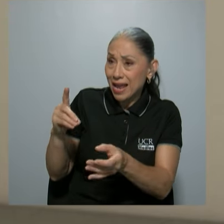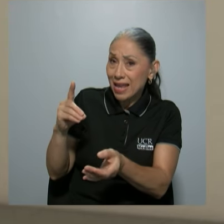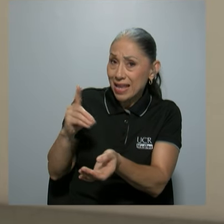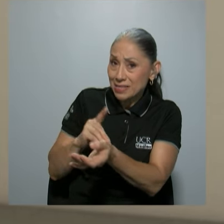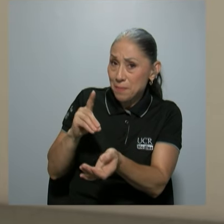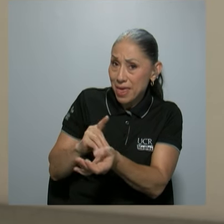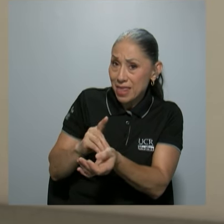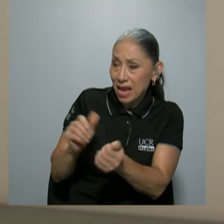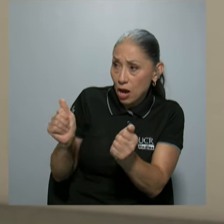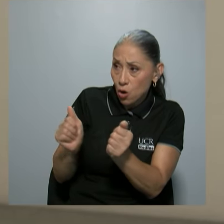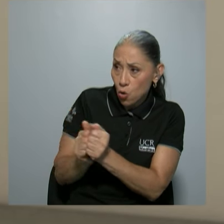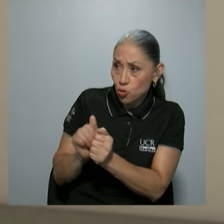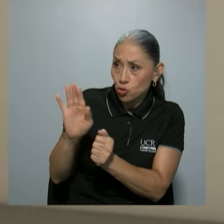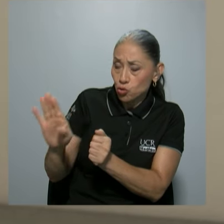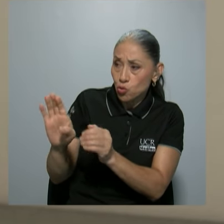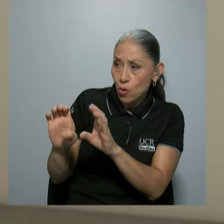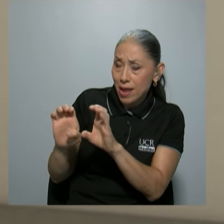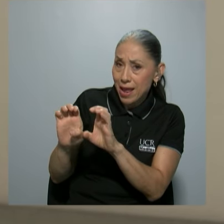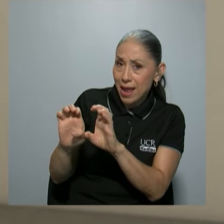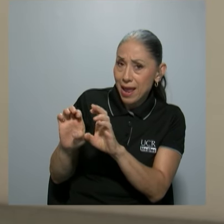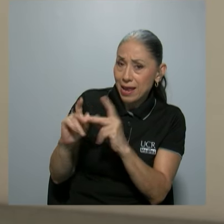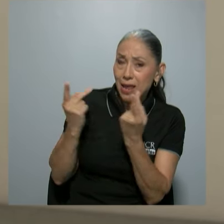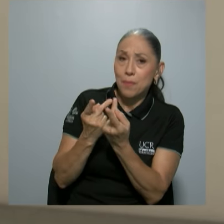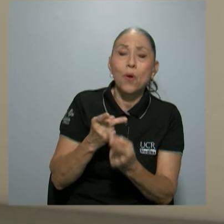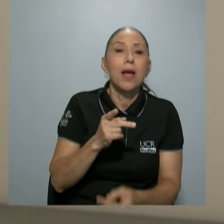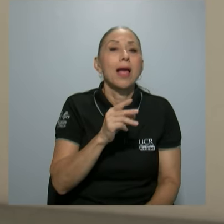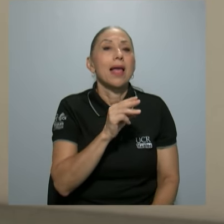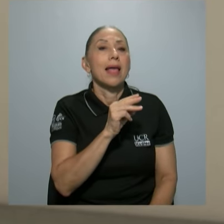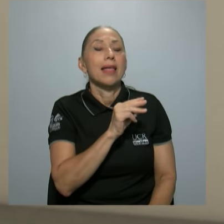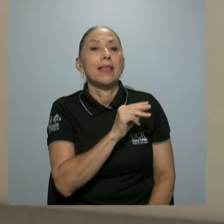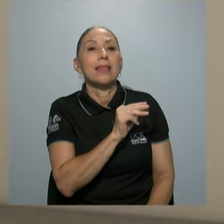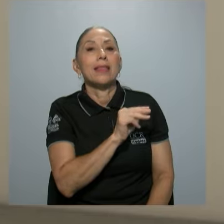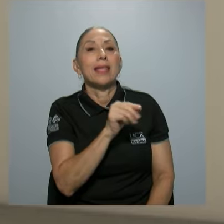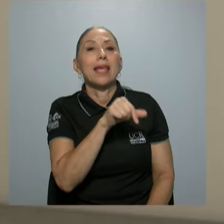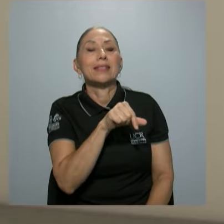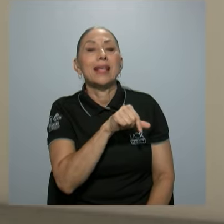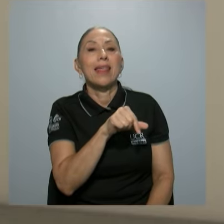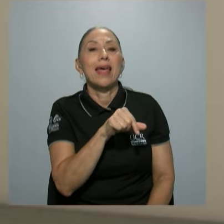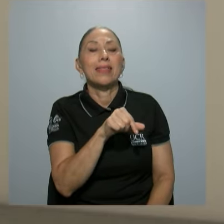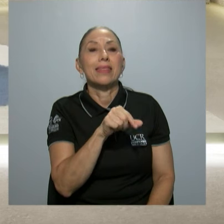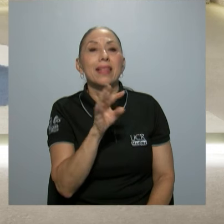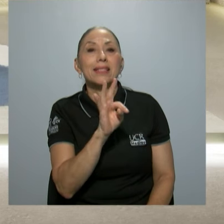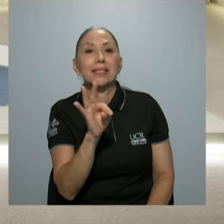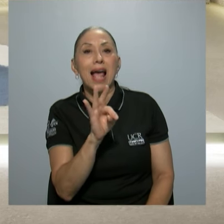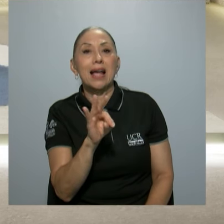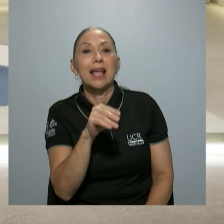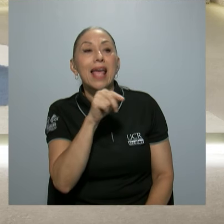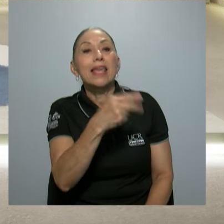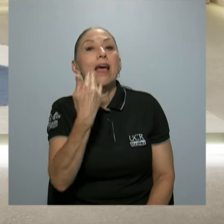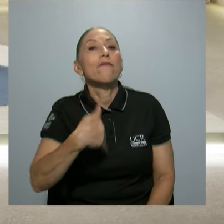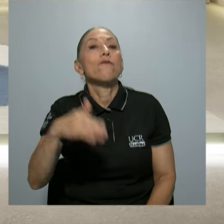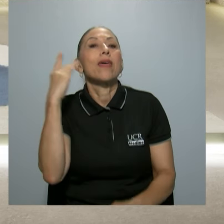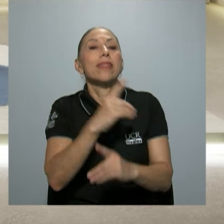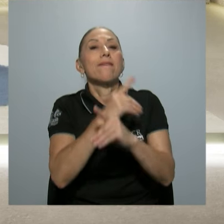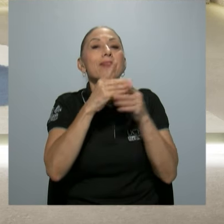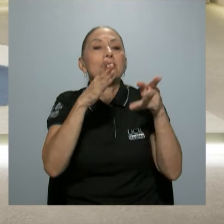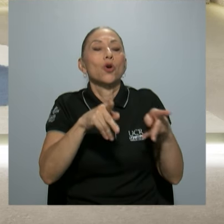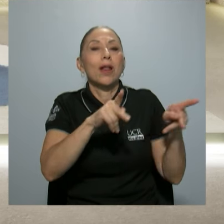grupo. ¿Cómo piensa? Lisbeth Quesada Tristán, ella ¿cómo fue piensa defensora abordar de los habitantes. Correcto. ¿Cómo